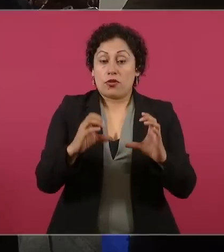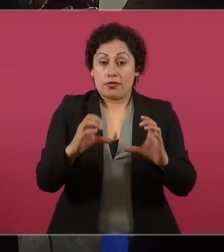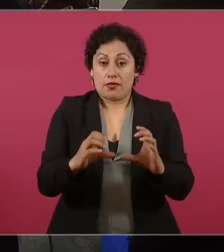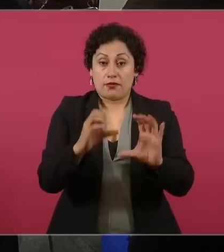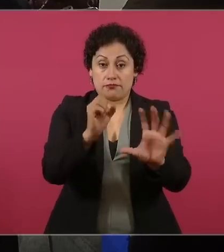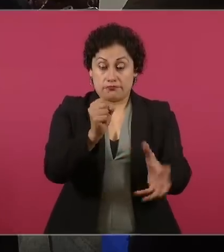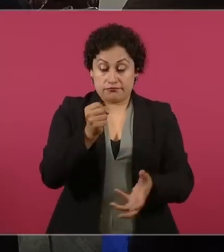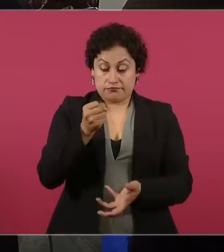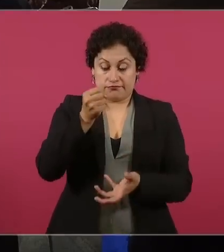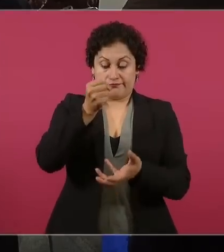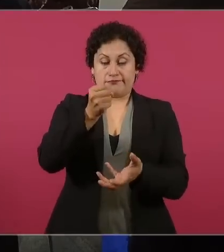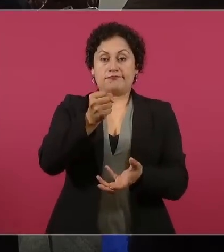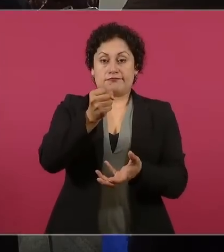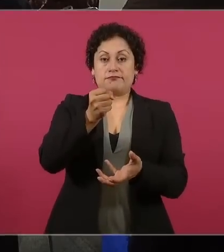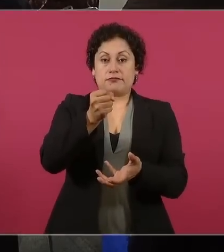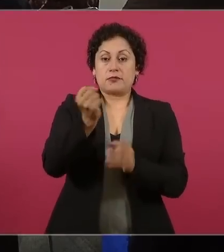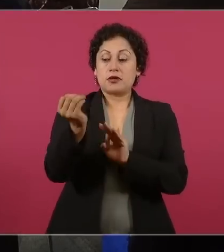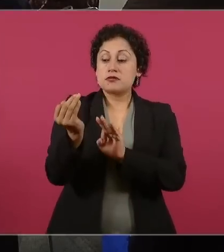el mediano plazo.